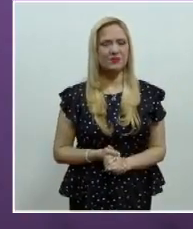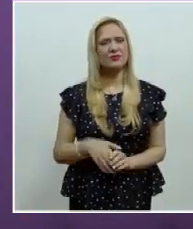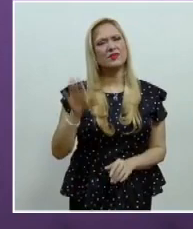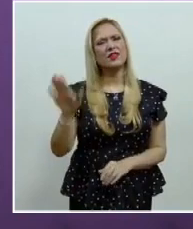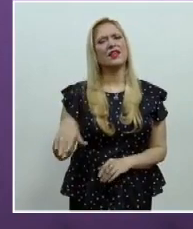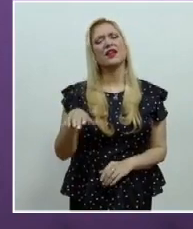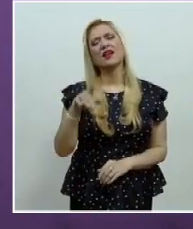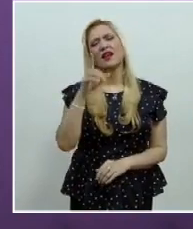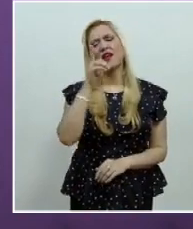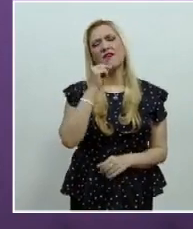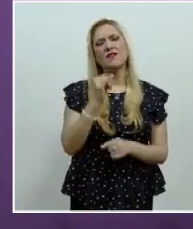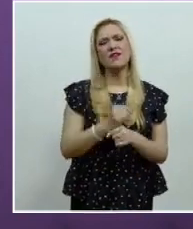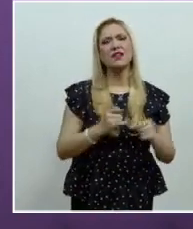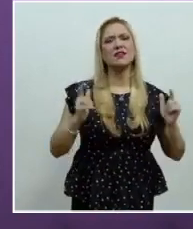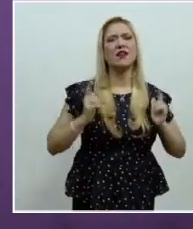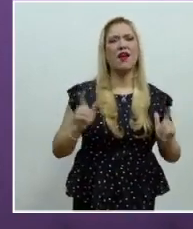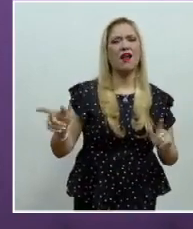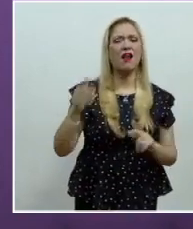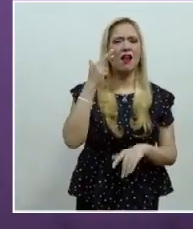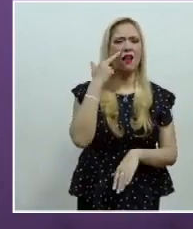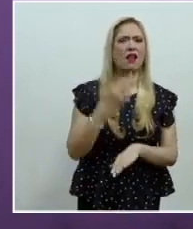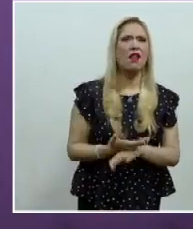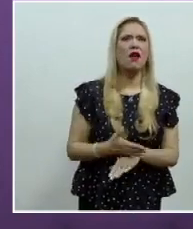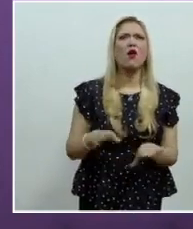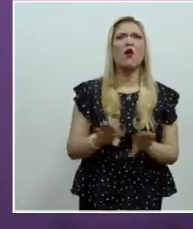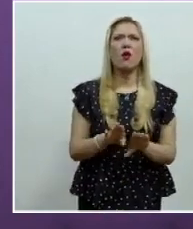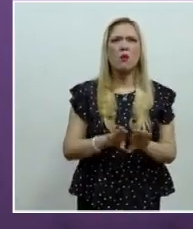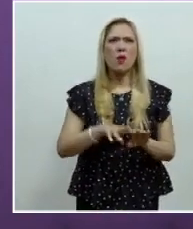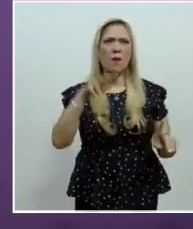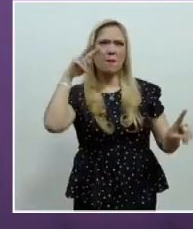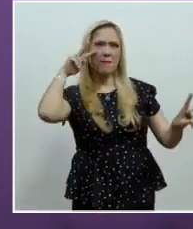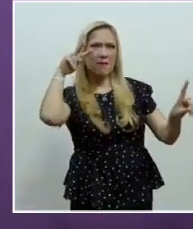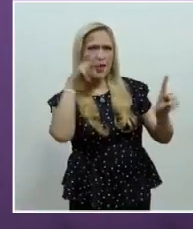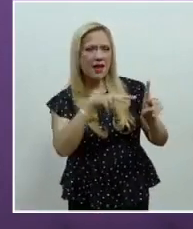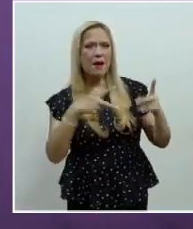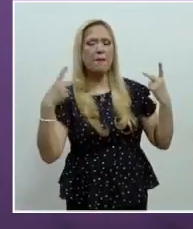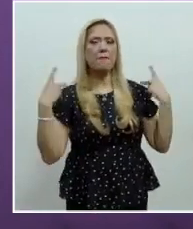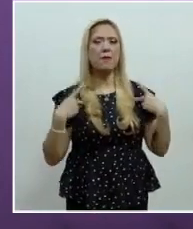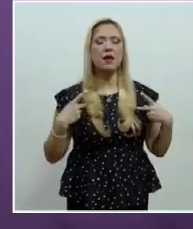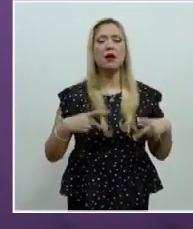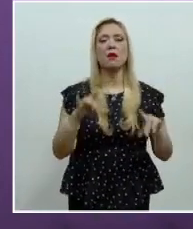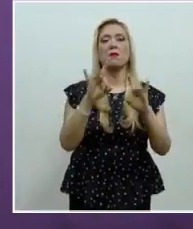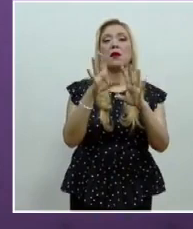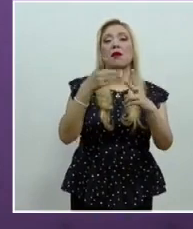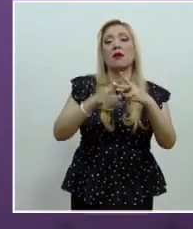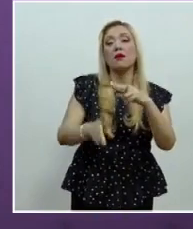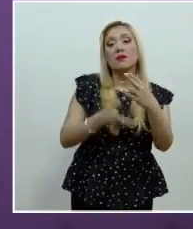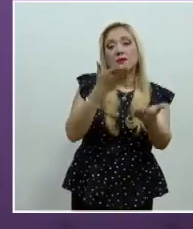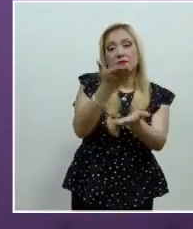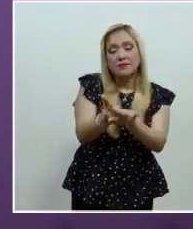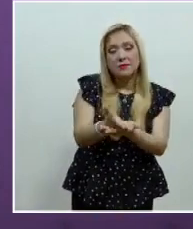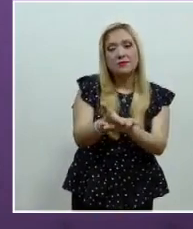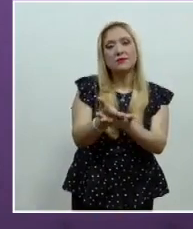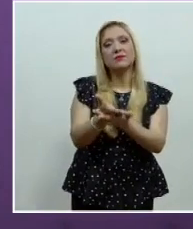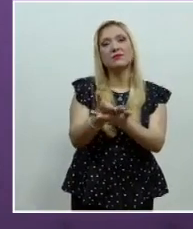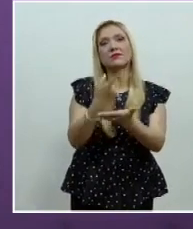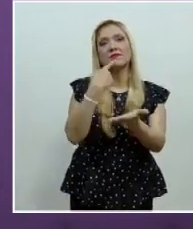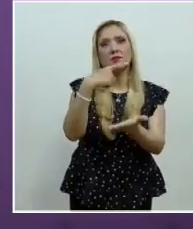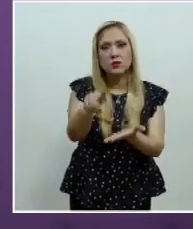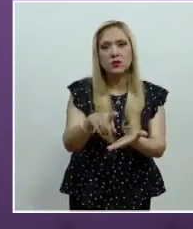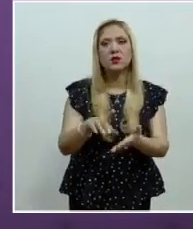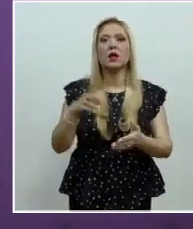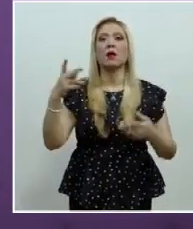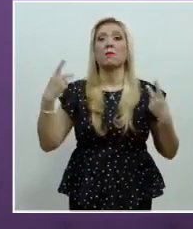logra que la persona que toma la declaración, la persona que va a iniciar una investigación donde vamos